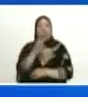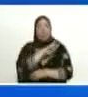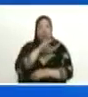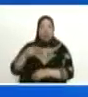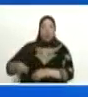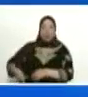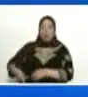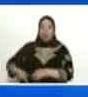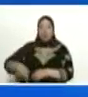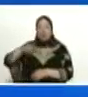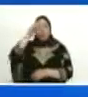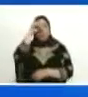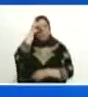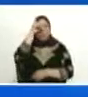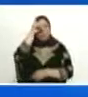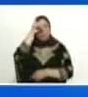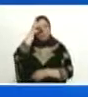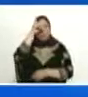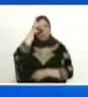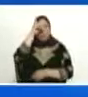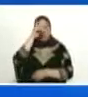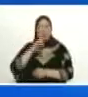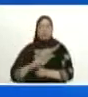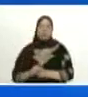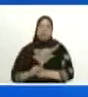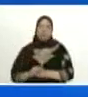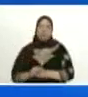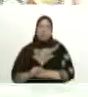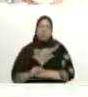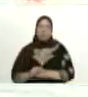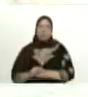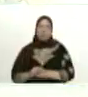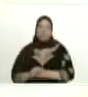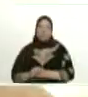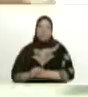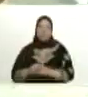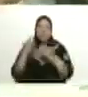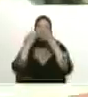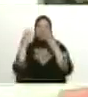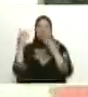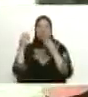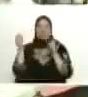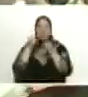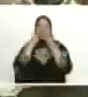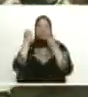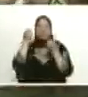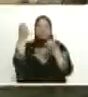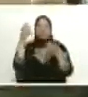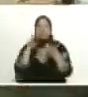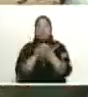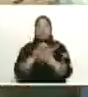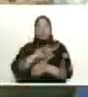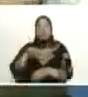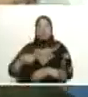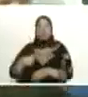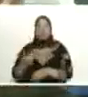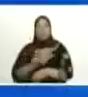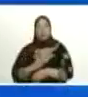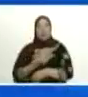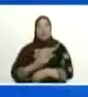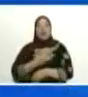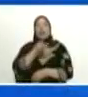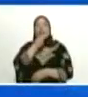vicepresidenta ejecutiva Delcy Rodríguez Gómez, guerrera combatiente, con nuestro alcalde